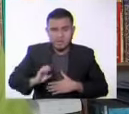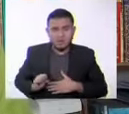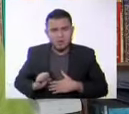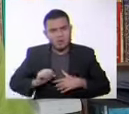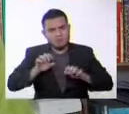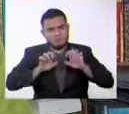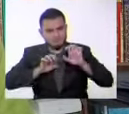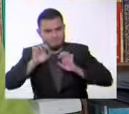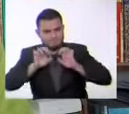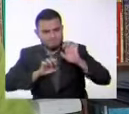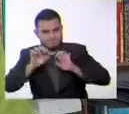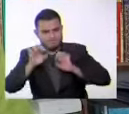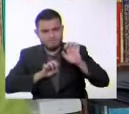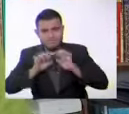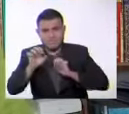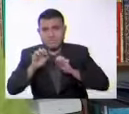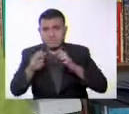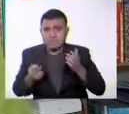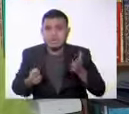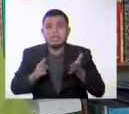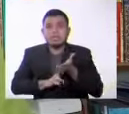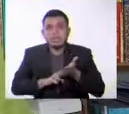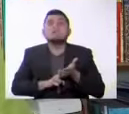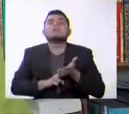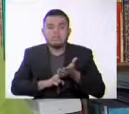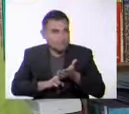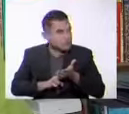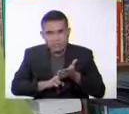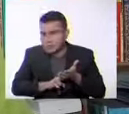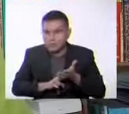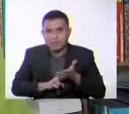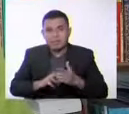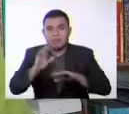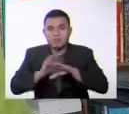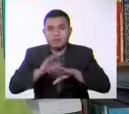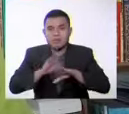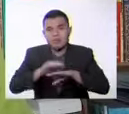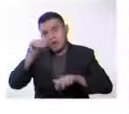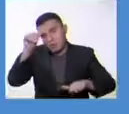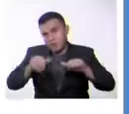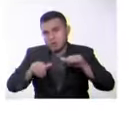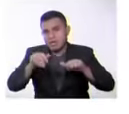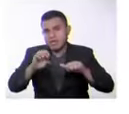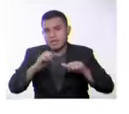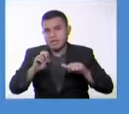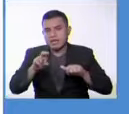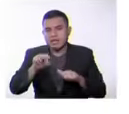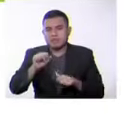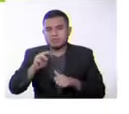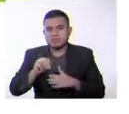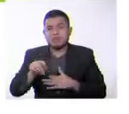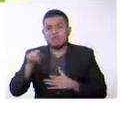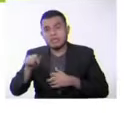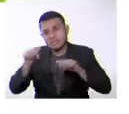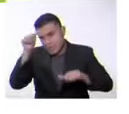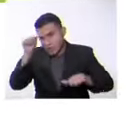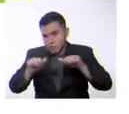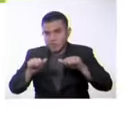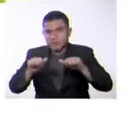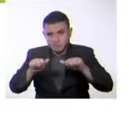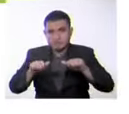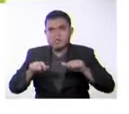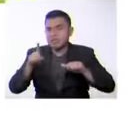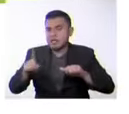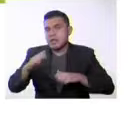evaluando si va a suscribir o no el llamado Acuerdo de Escazú. Este acuerdo es un acuerdo entre países de